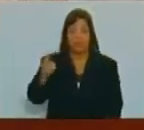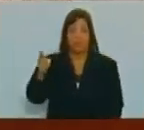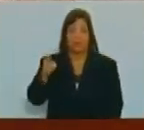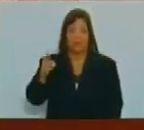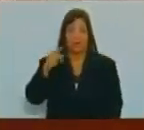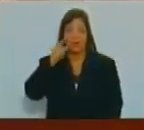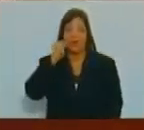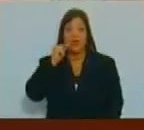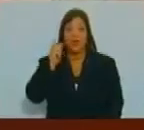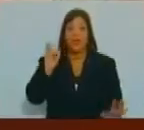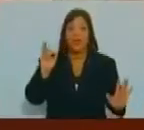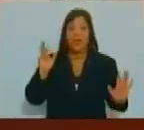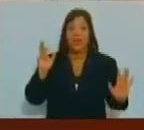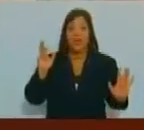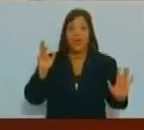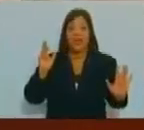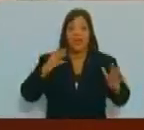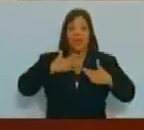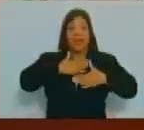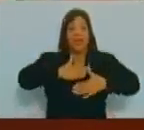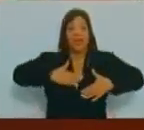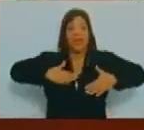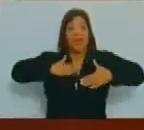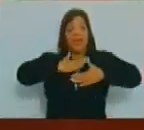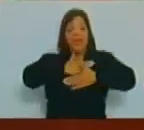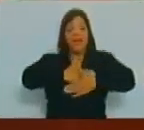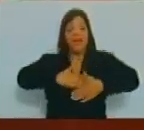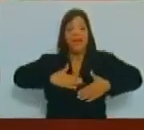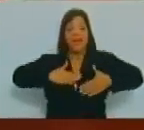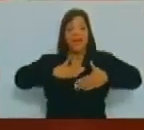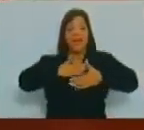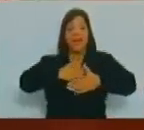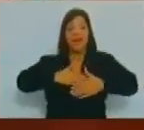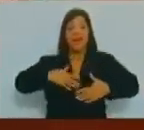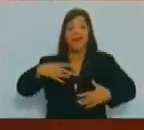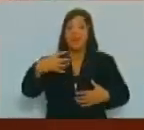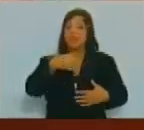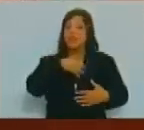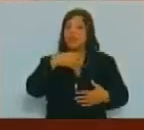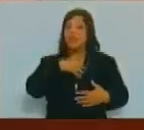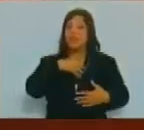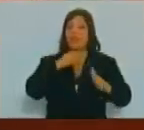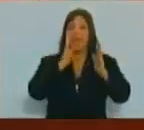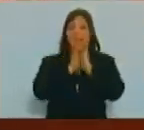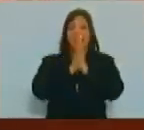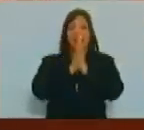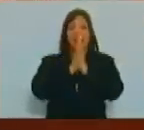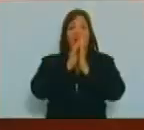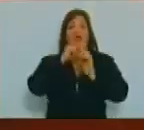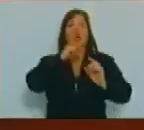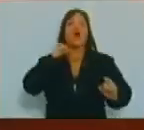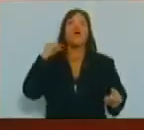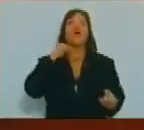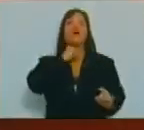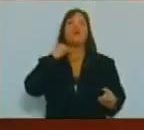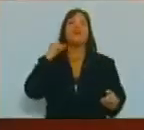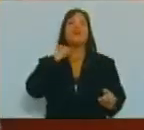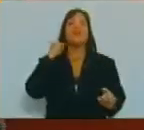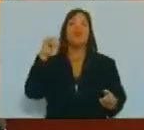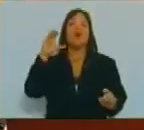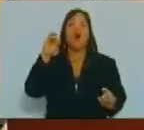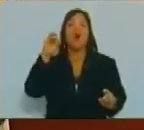llamó lastimosa de paso sobrino de jorge urosa savino no se les olvide juanito que en